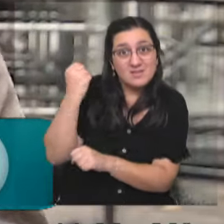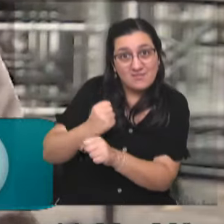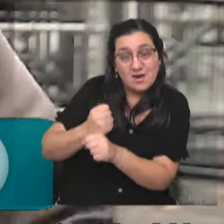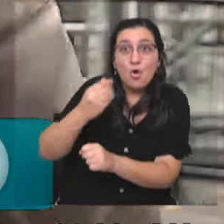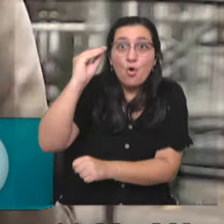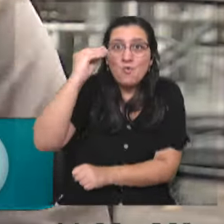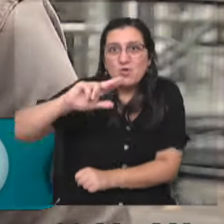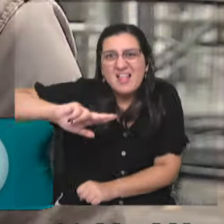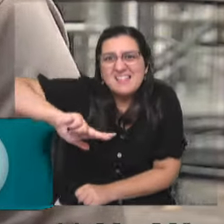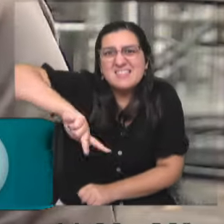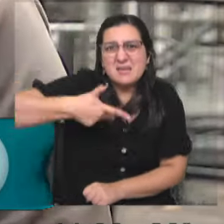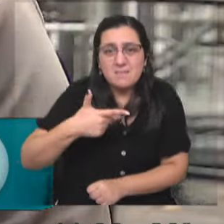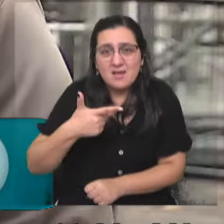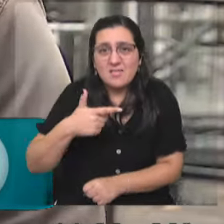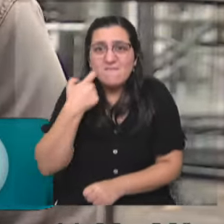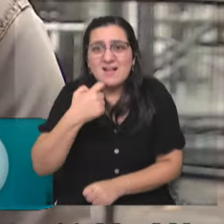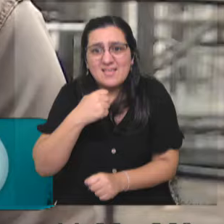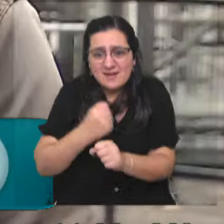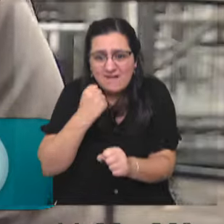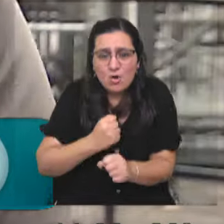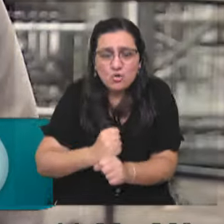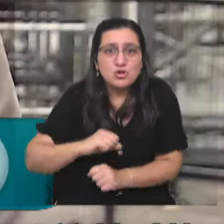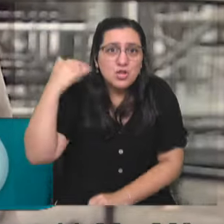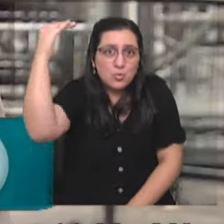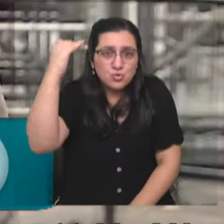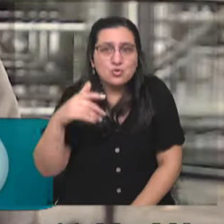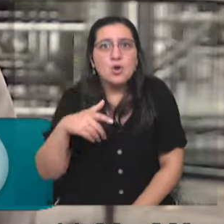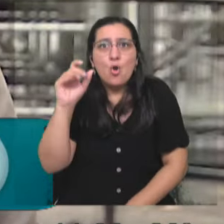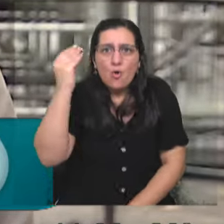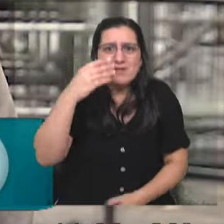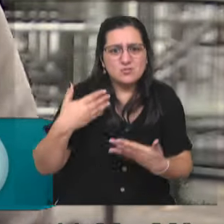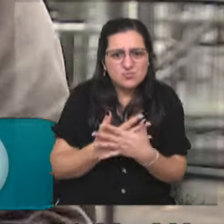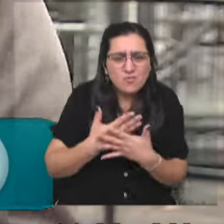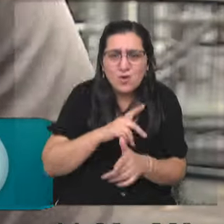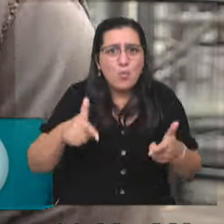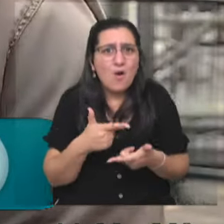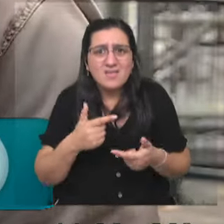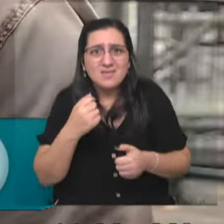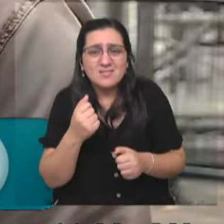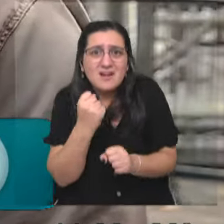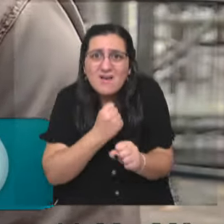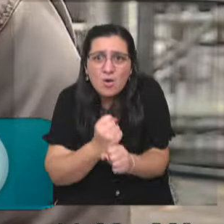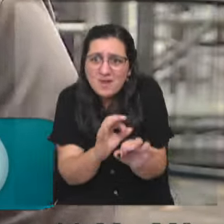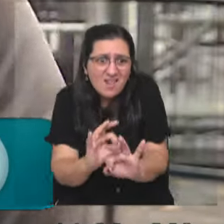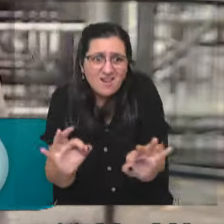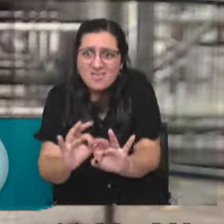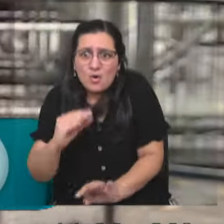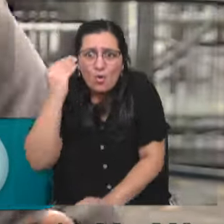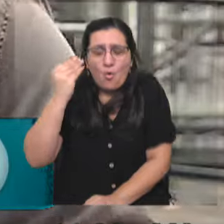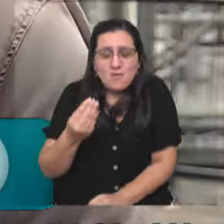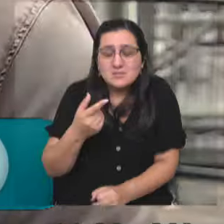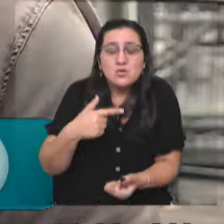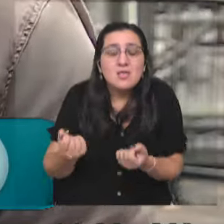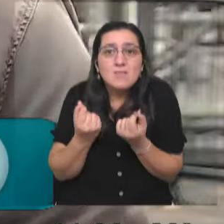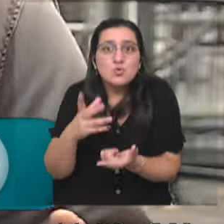hoy triplican el desempleo de los adultos. Los jóvenes sufren el desempleo 3 veces más que el resto de la población. Si no le